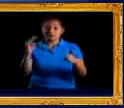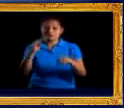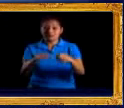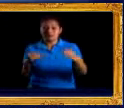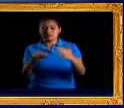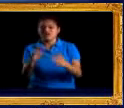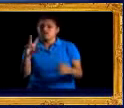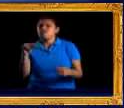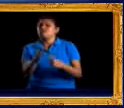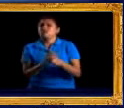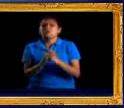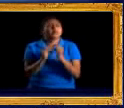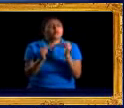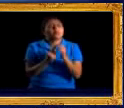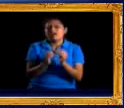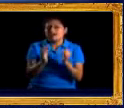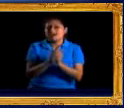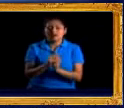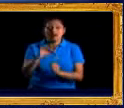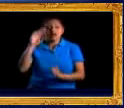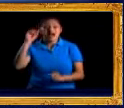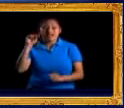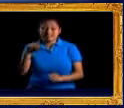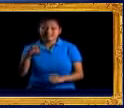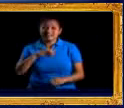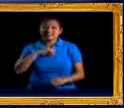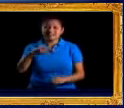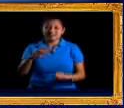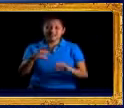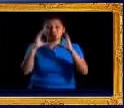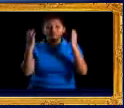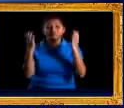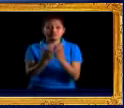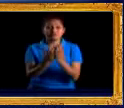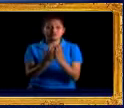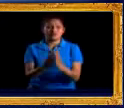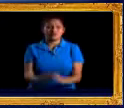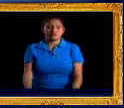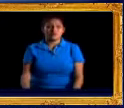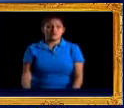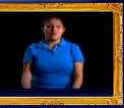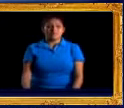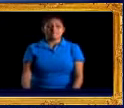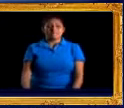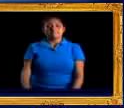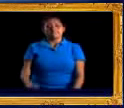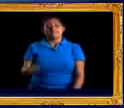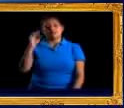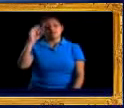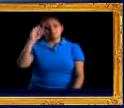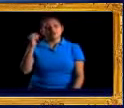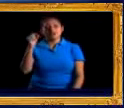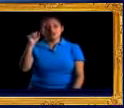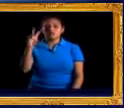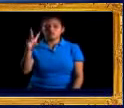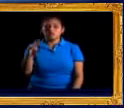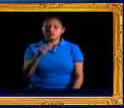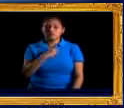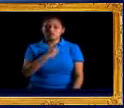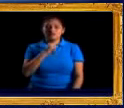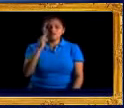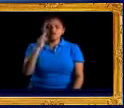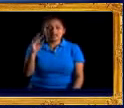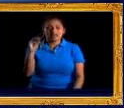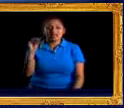mundo ahora, hermano, porque ha entrado, hermano, en un adormecimiento que no quiere darse cuenta de que